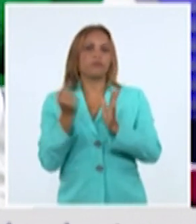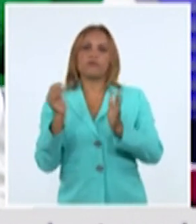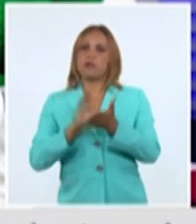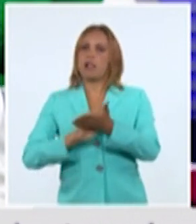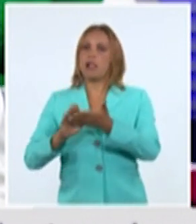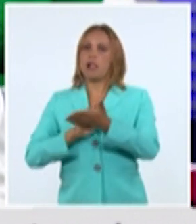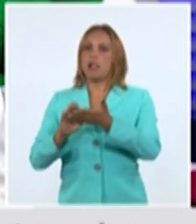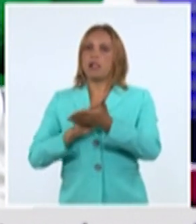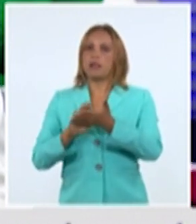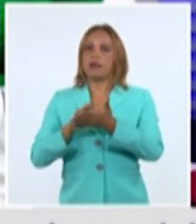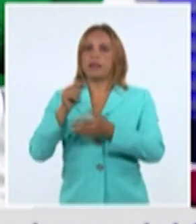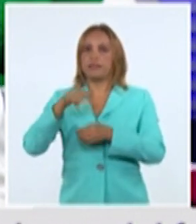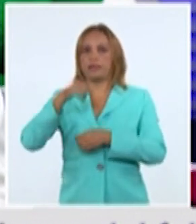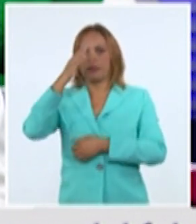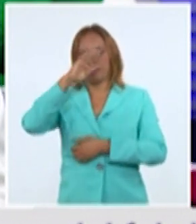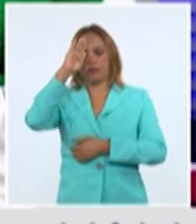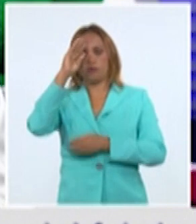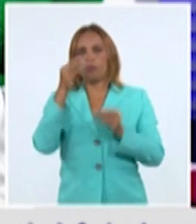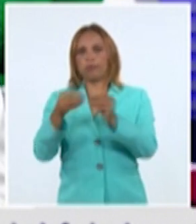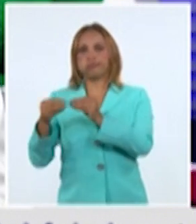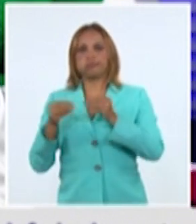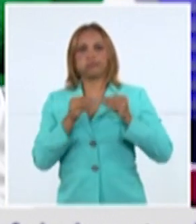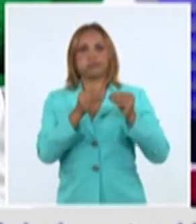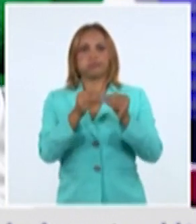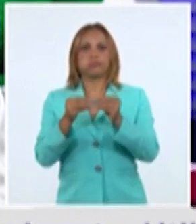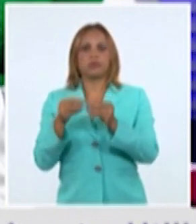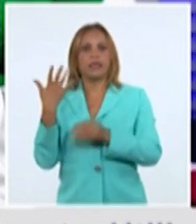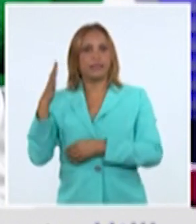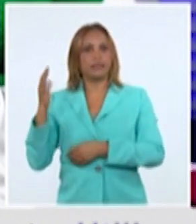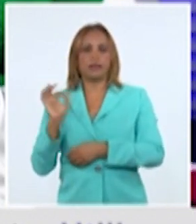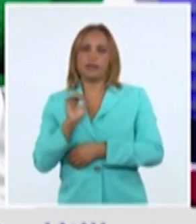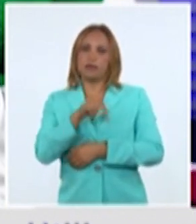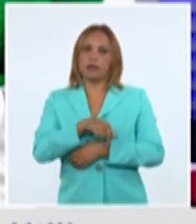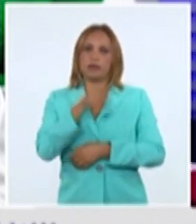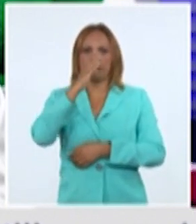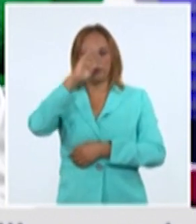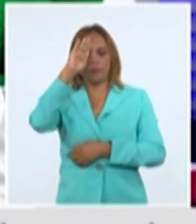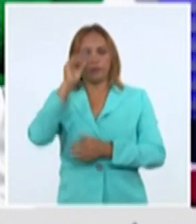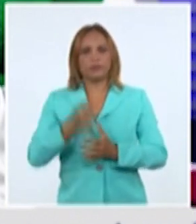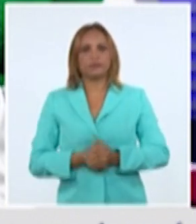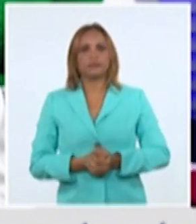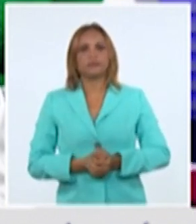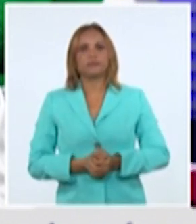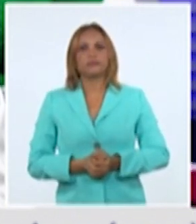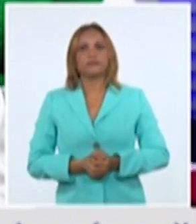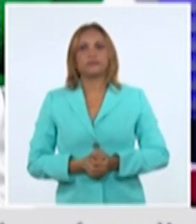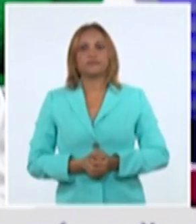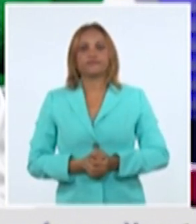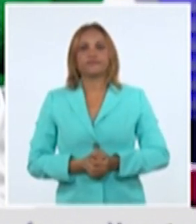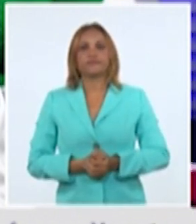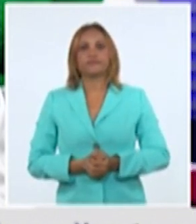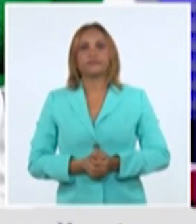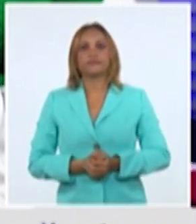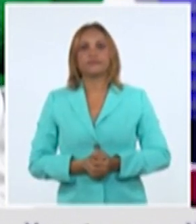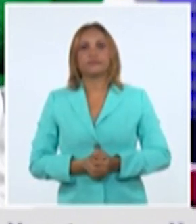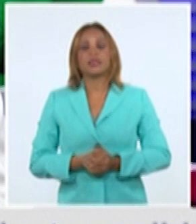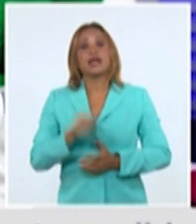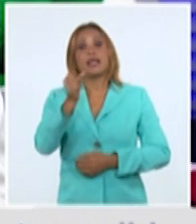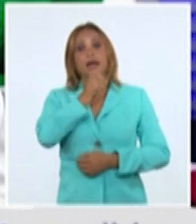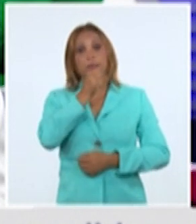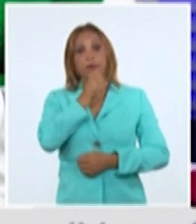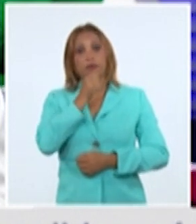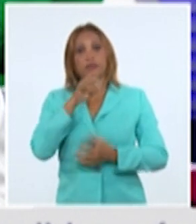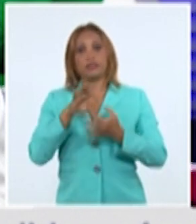caso autóctono de transmisión extranjero en nuestro país. Y ahora sí, la periodista Gisela